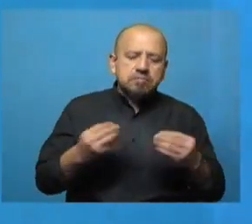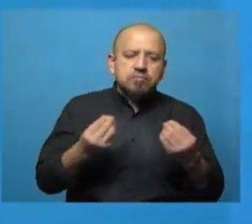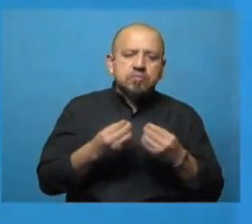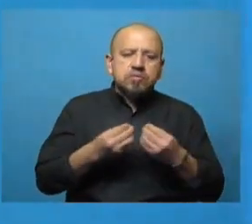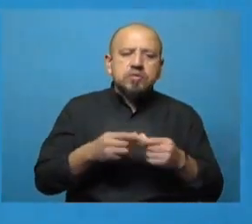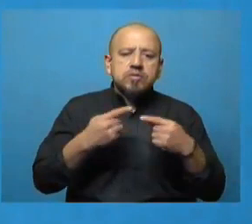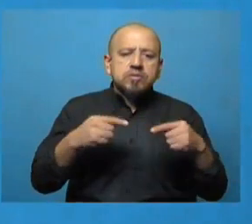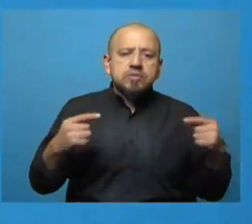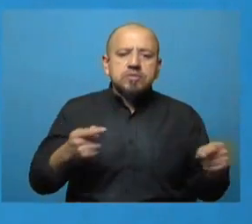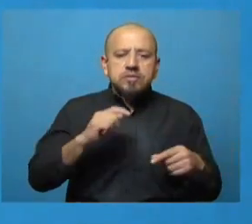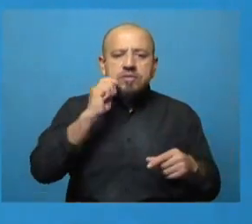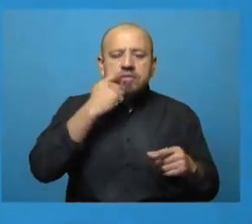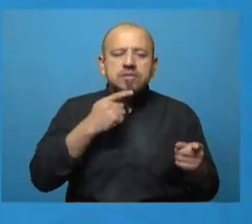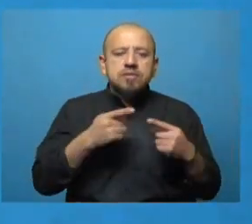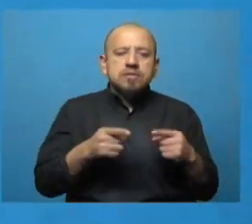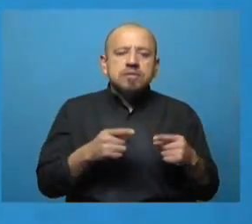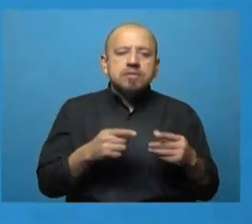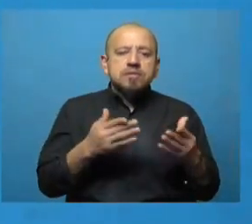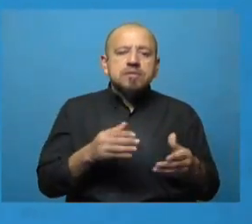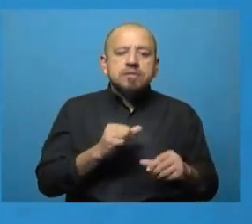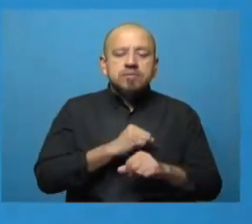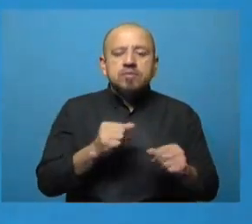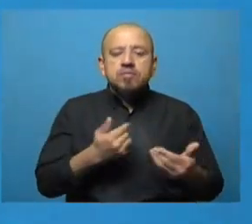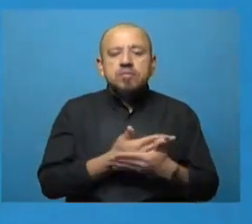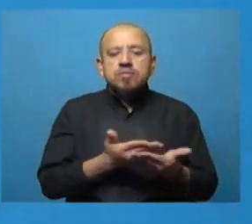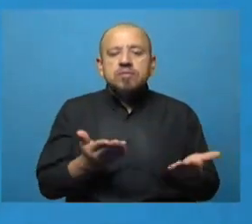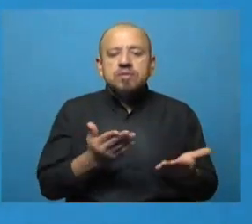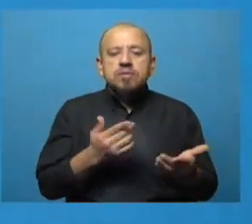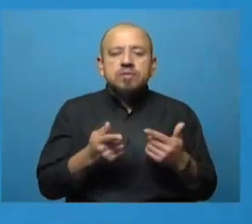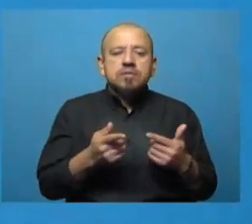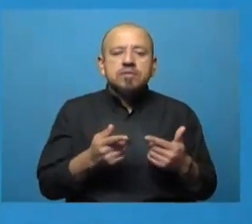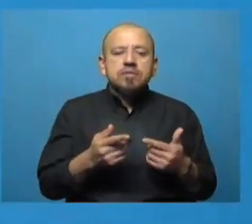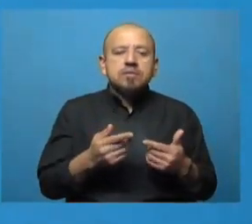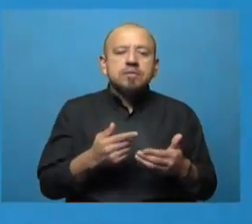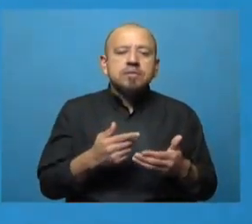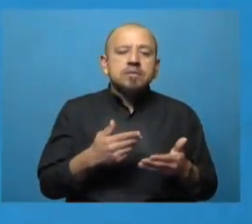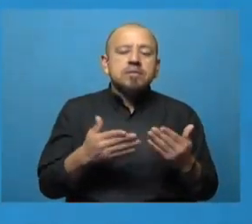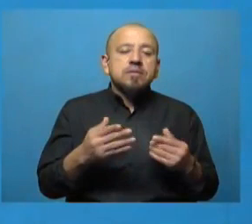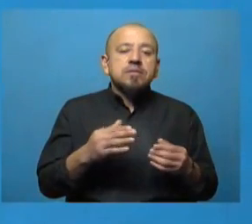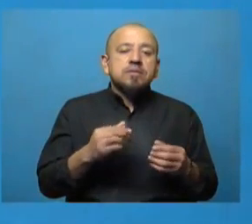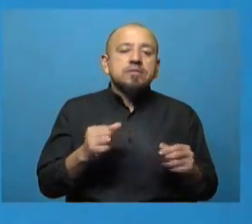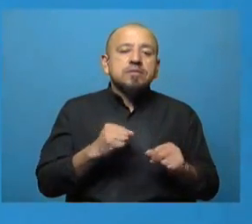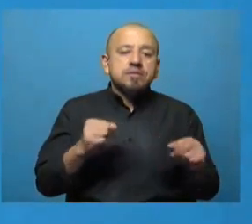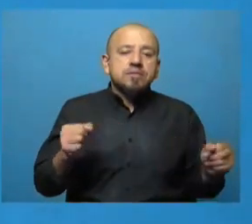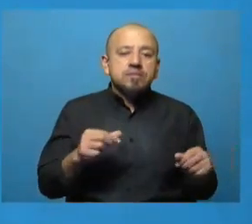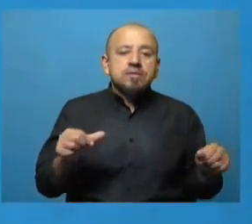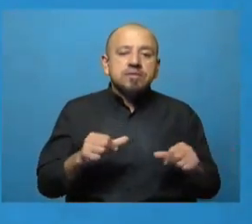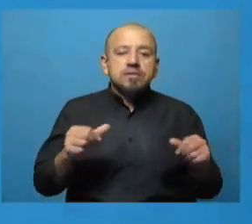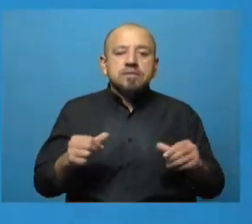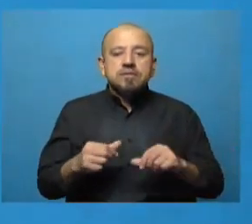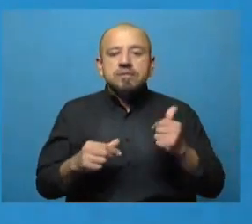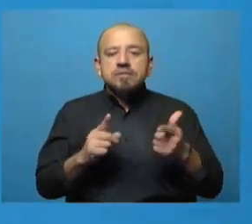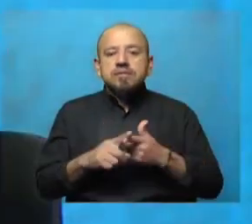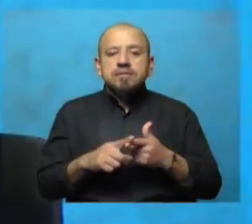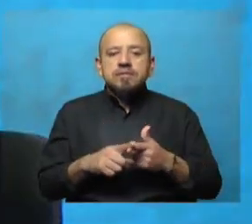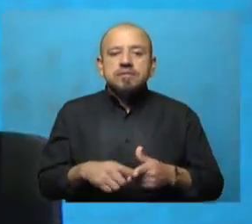es lindo poderlo poderlo Mostrar no y poderlo y bueno y voy a ver si lo puedo lograr hacer un sitio